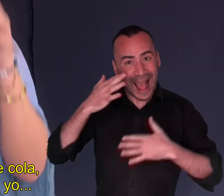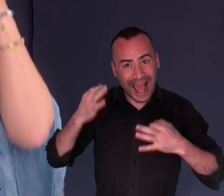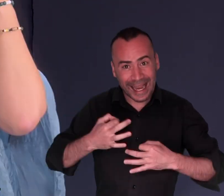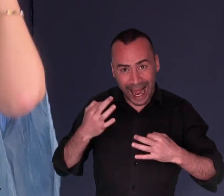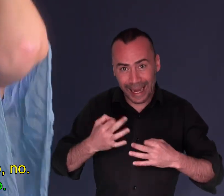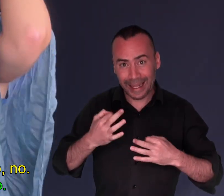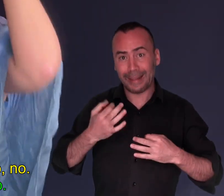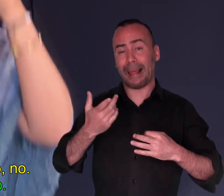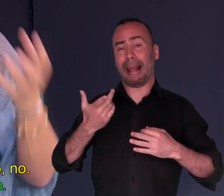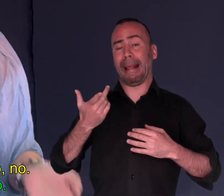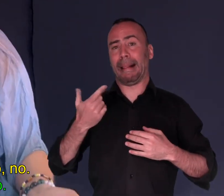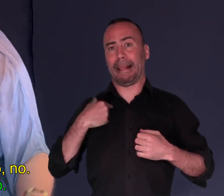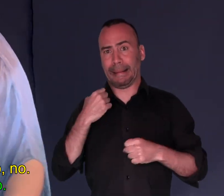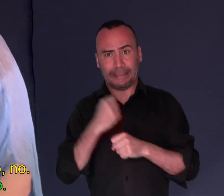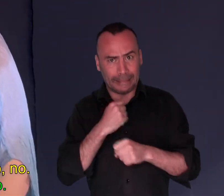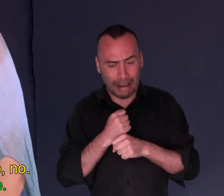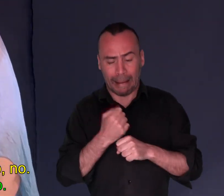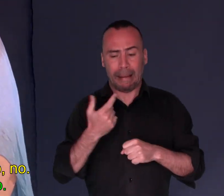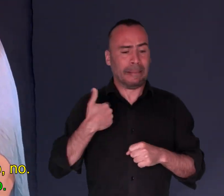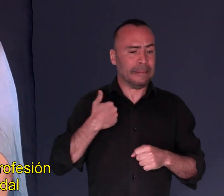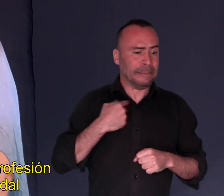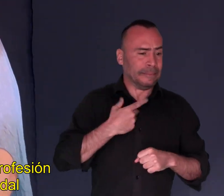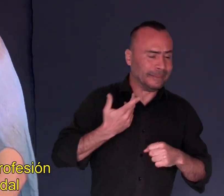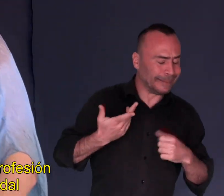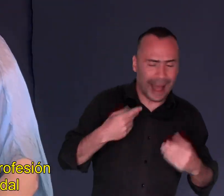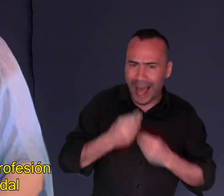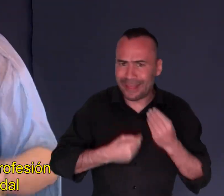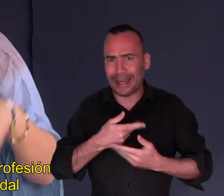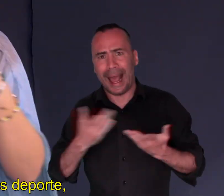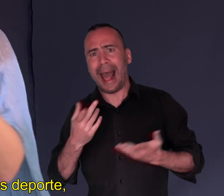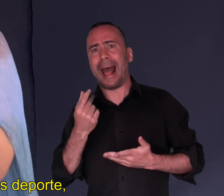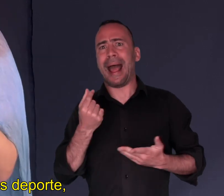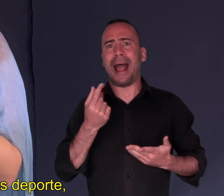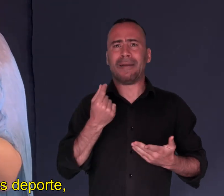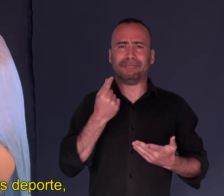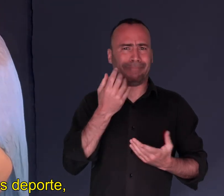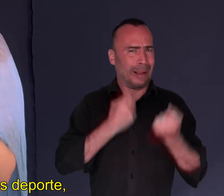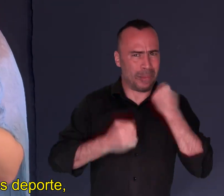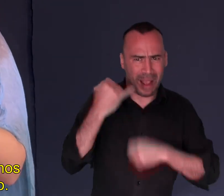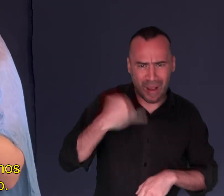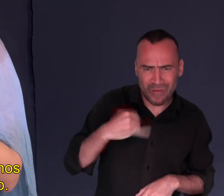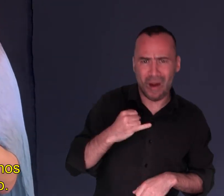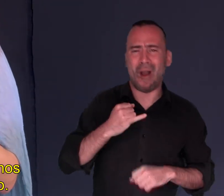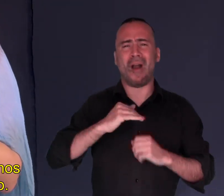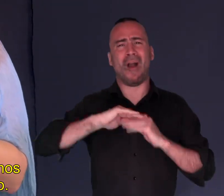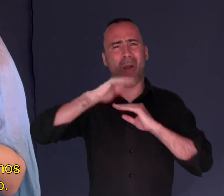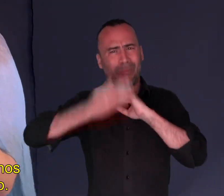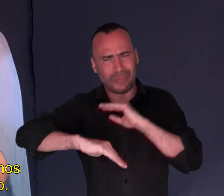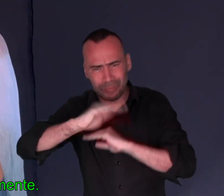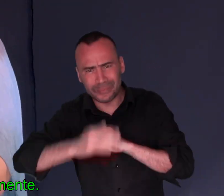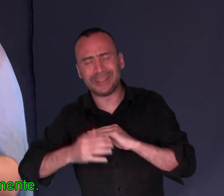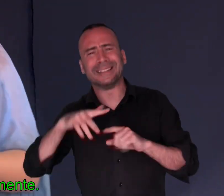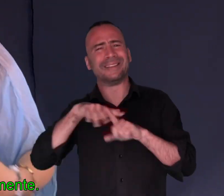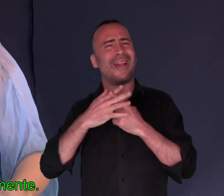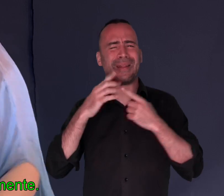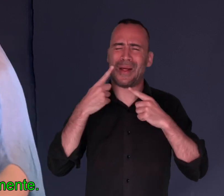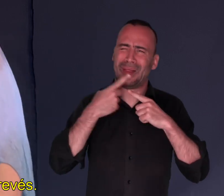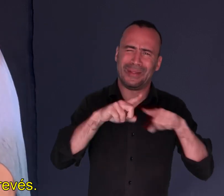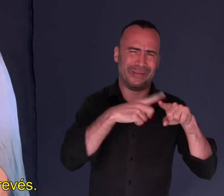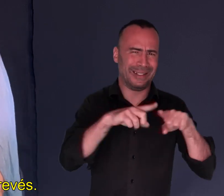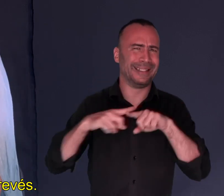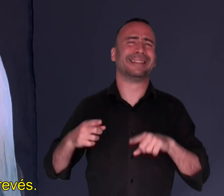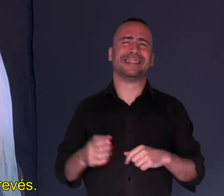yo y no no y somos la profesión del chandal porque hacemos deporte no tenemos un duro Sí sí